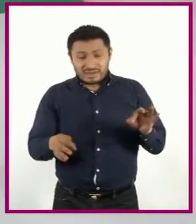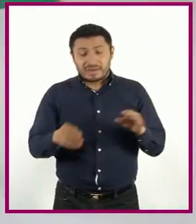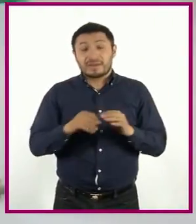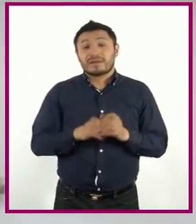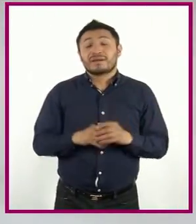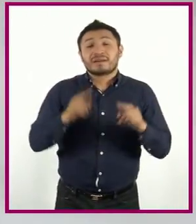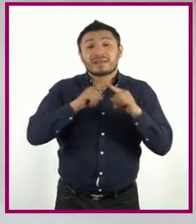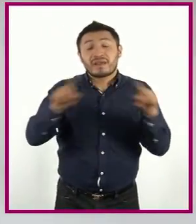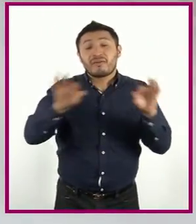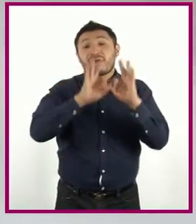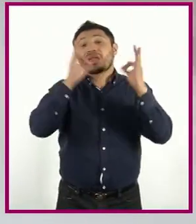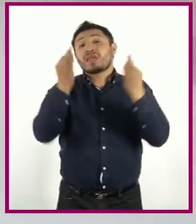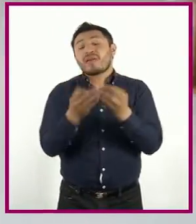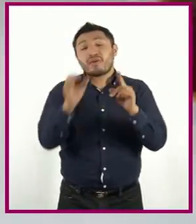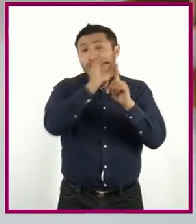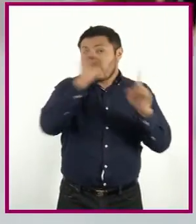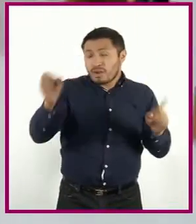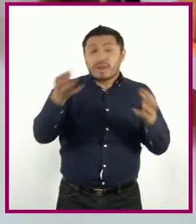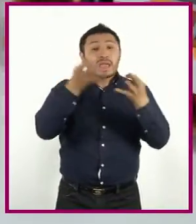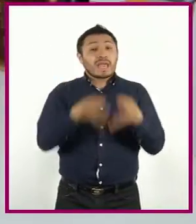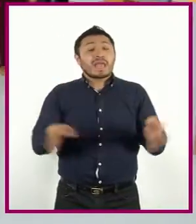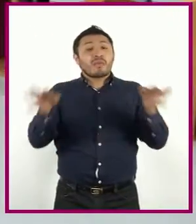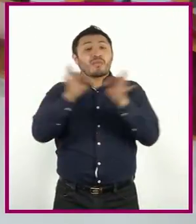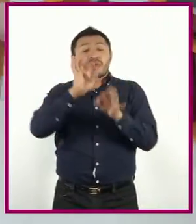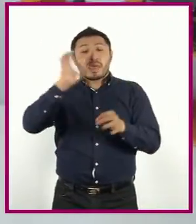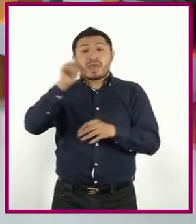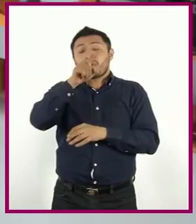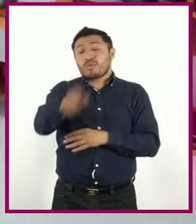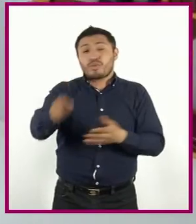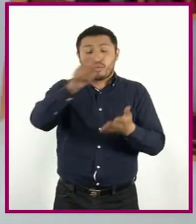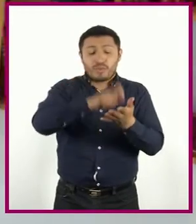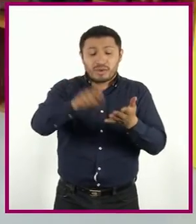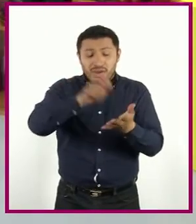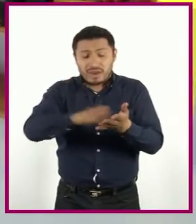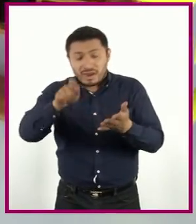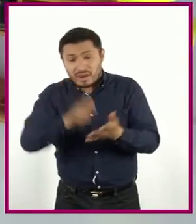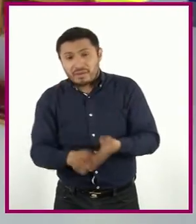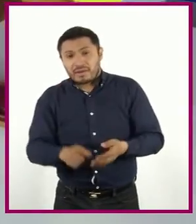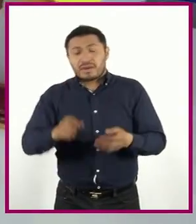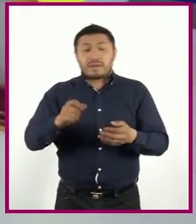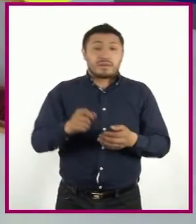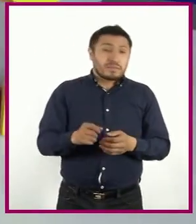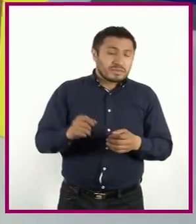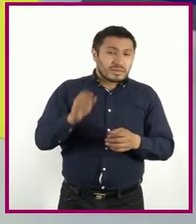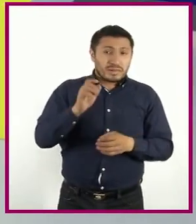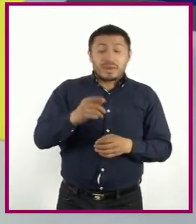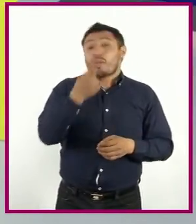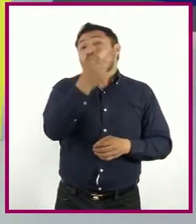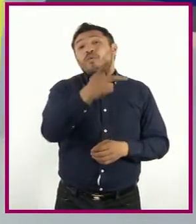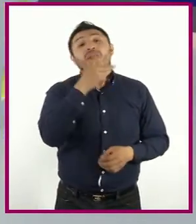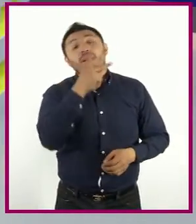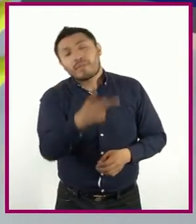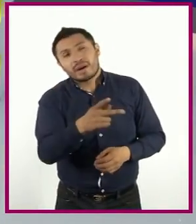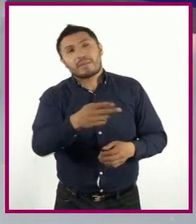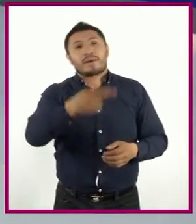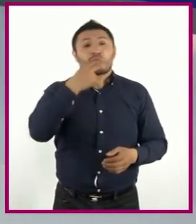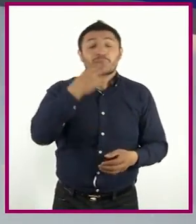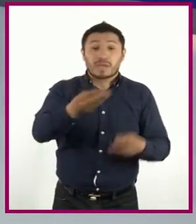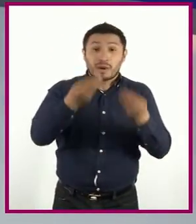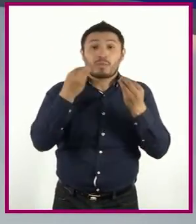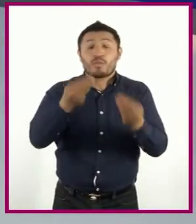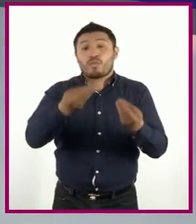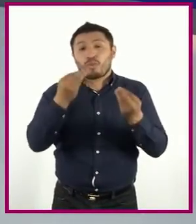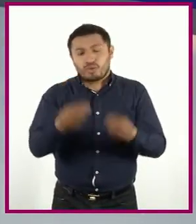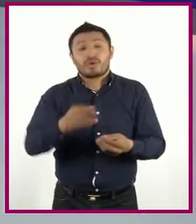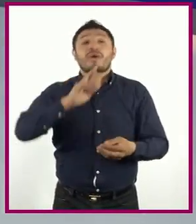es importante al redactar textos en los que un término se vuelve muy frecuente, en los que